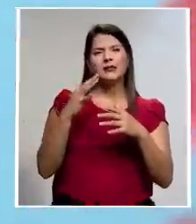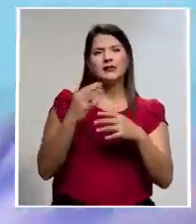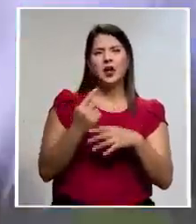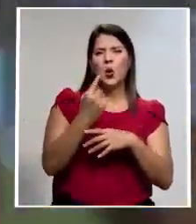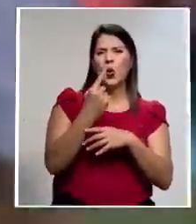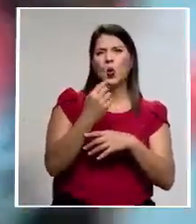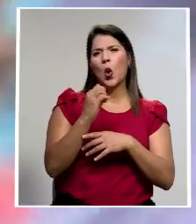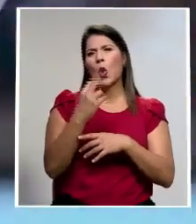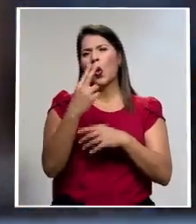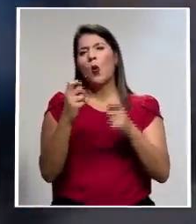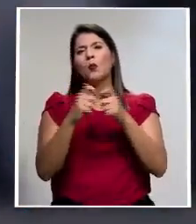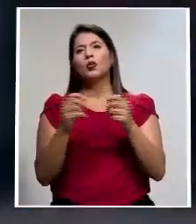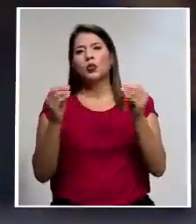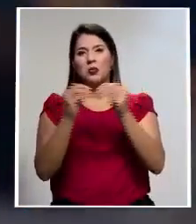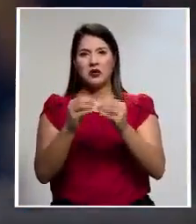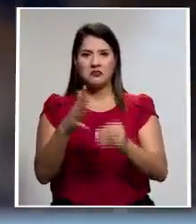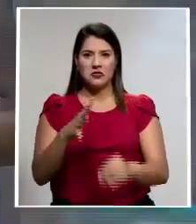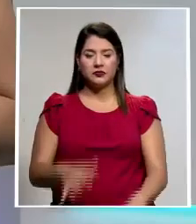los del área.